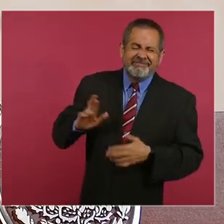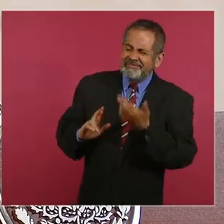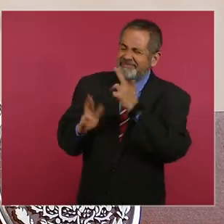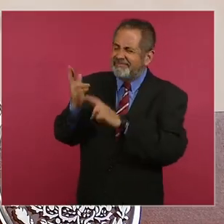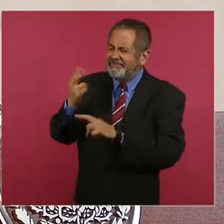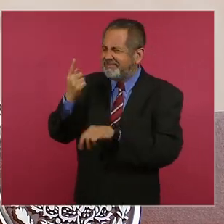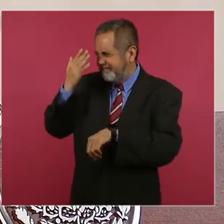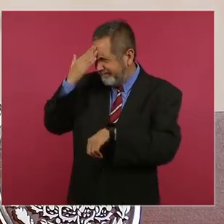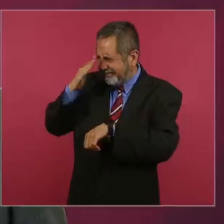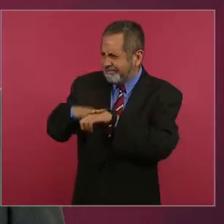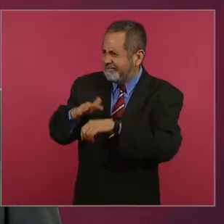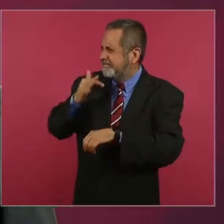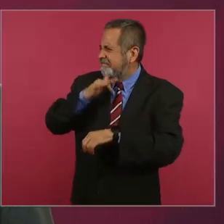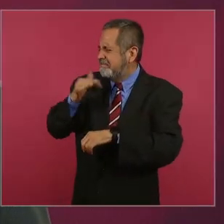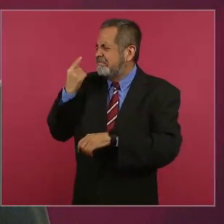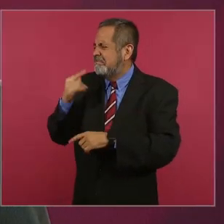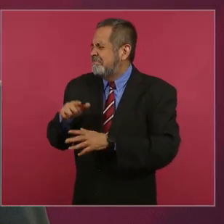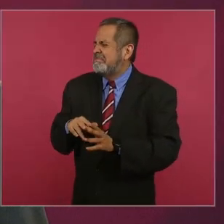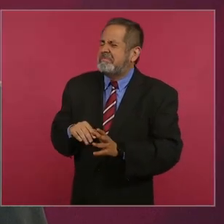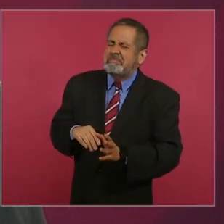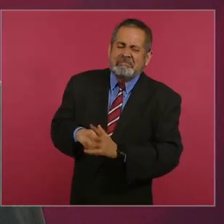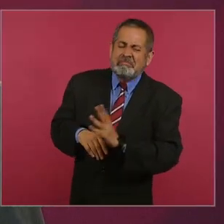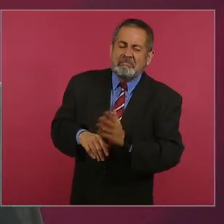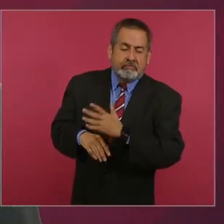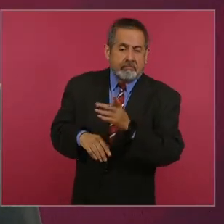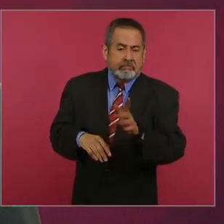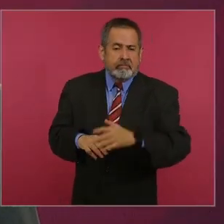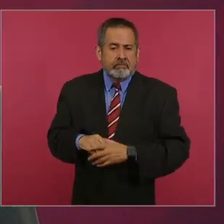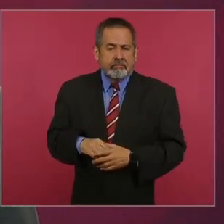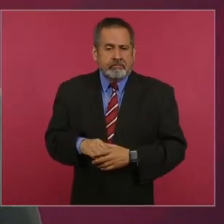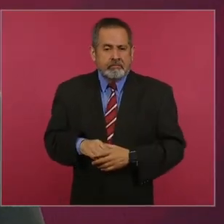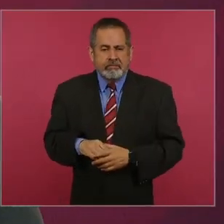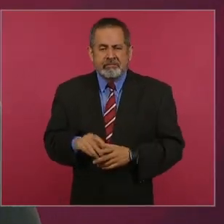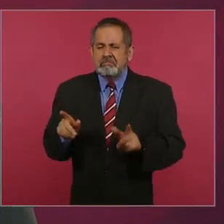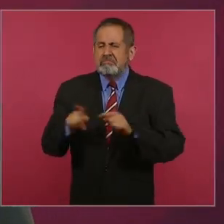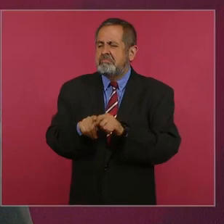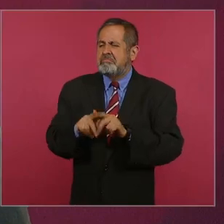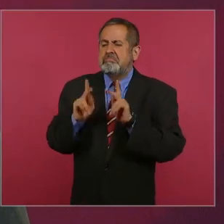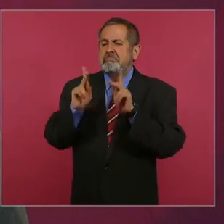que sólo fuesen puentes